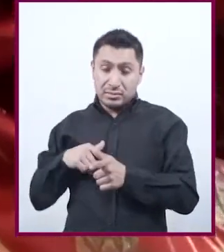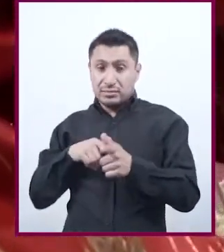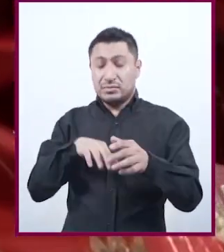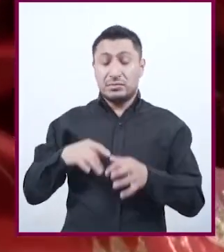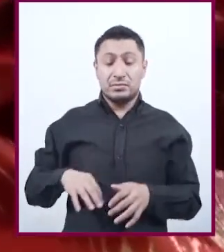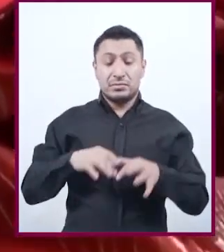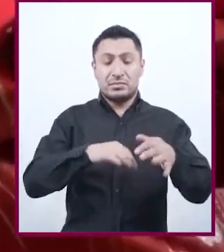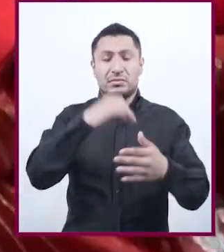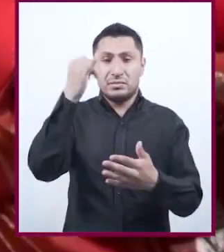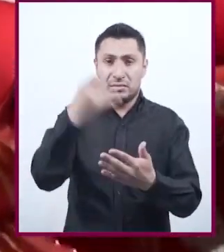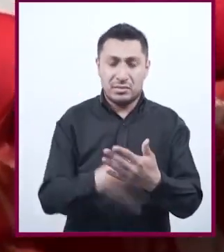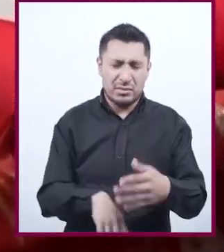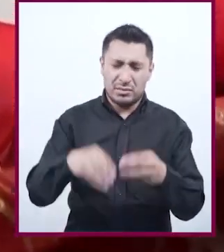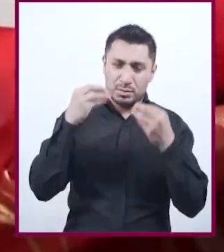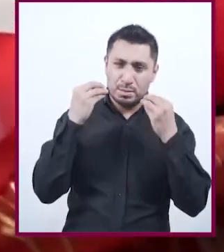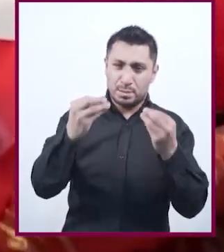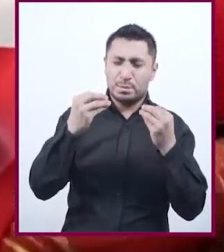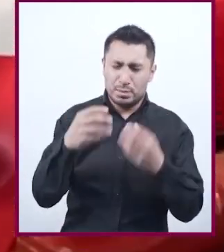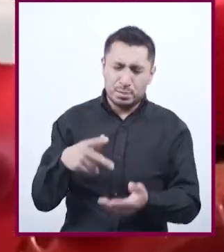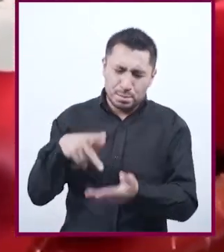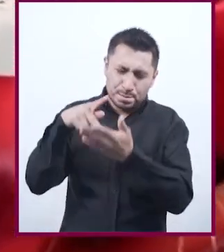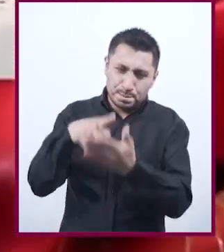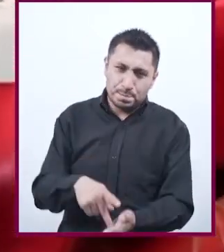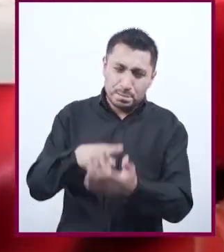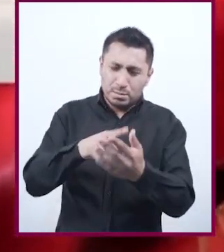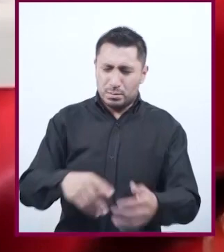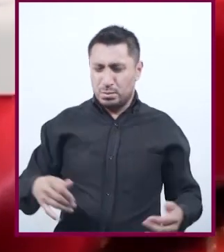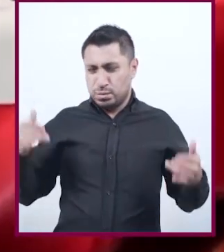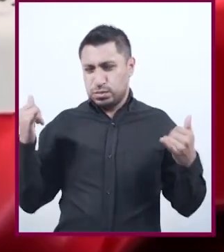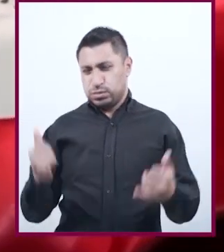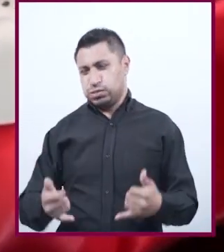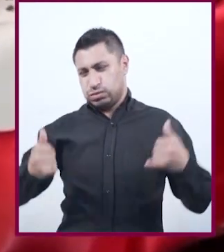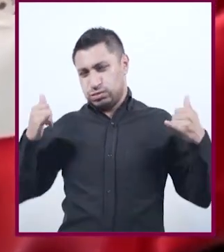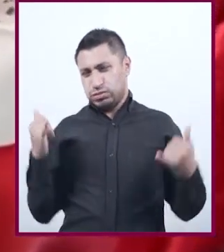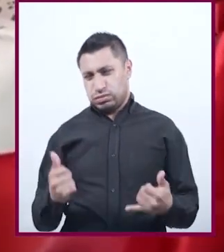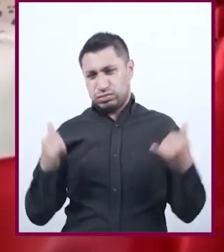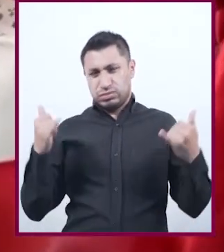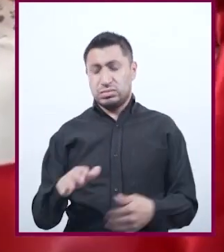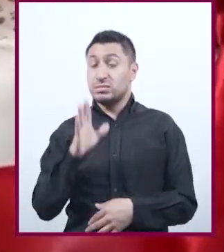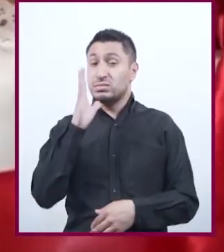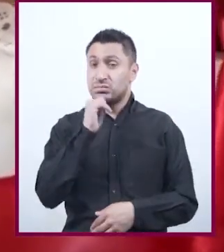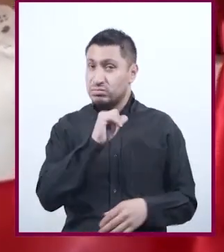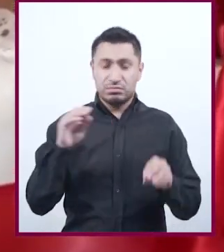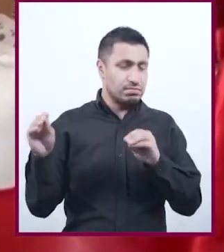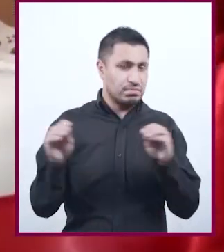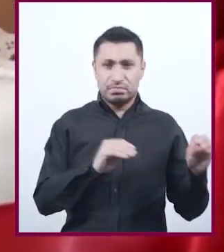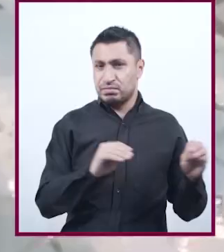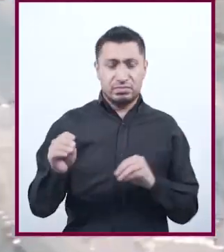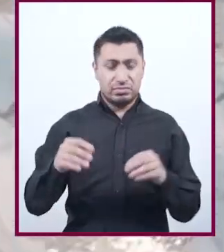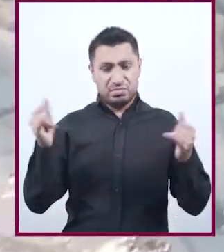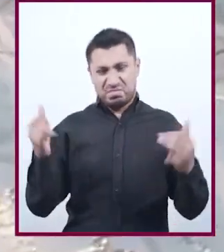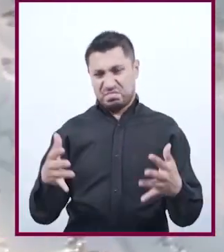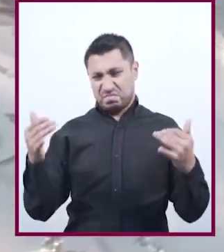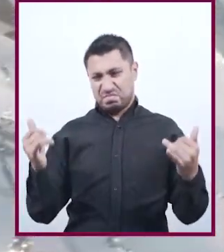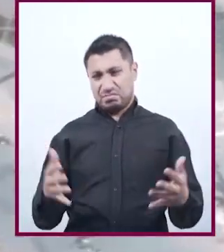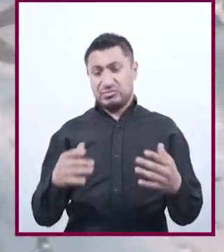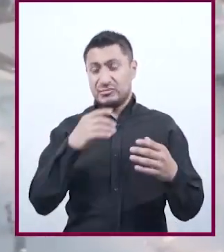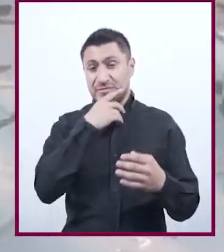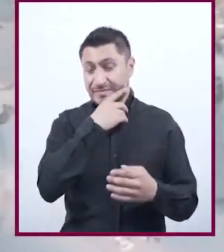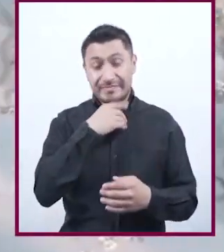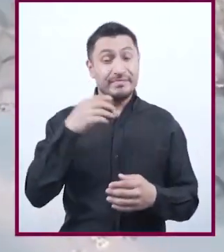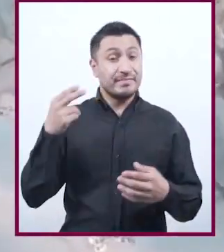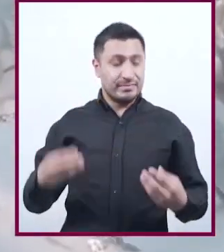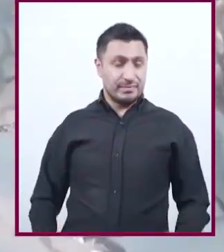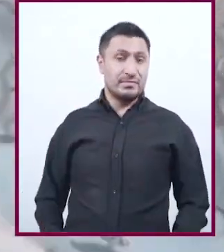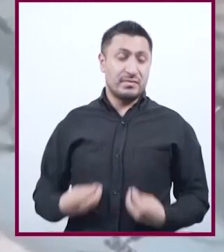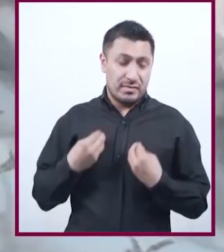camino, la imagen se volvió tan, pero tan pesada que ya fue imposible moverla. Desde entonces, los